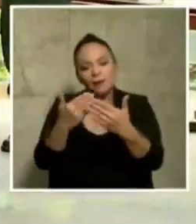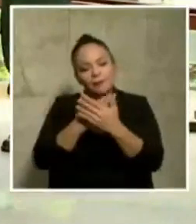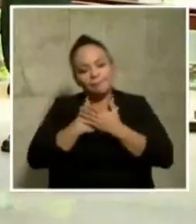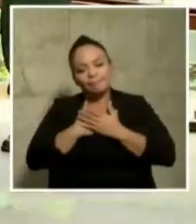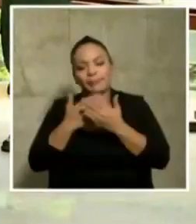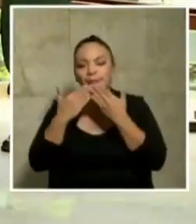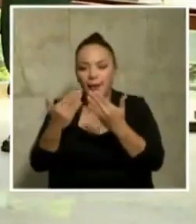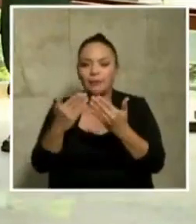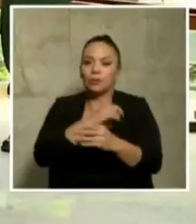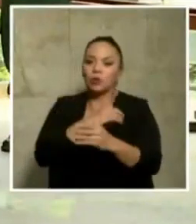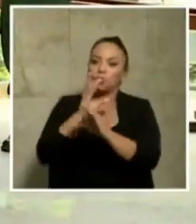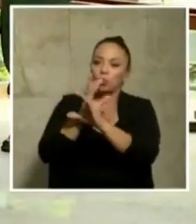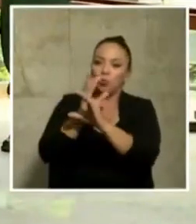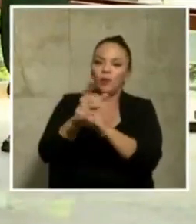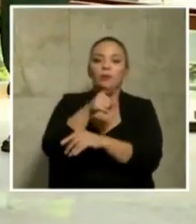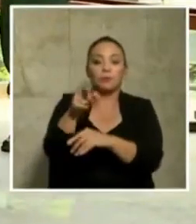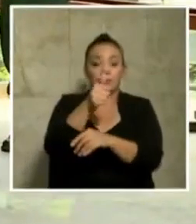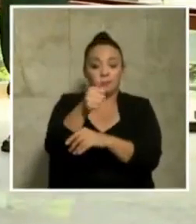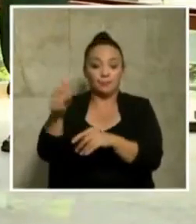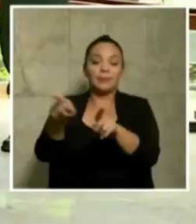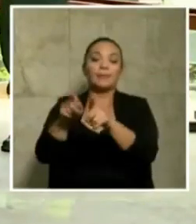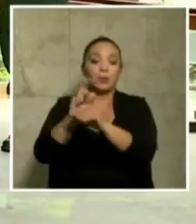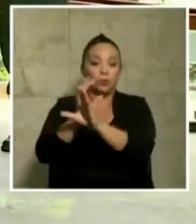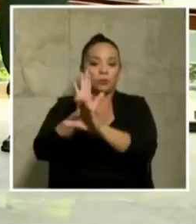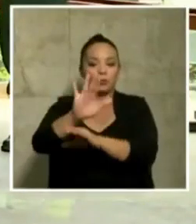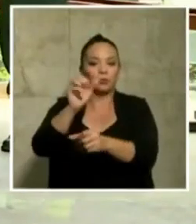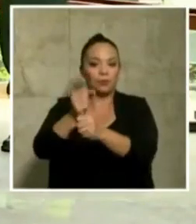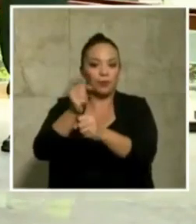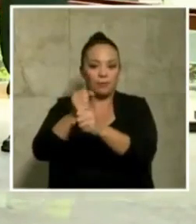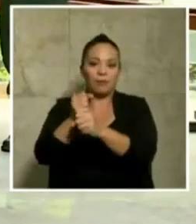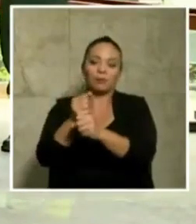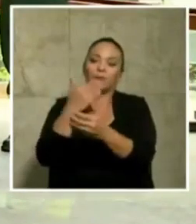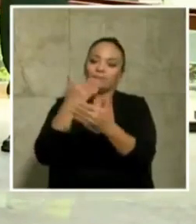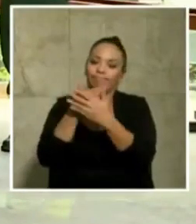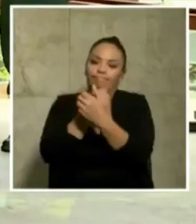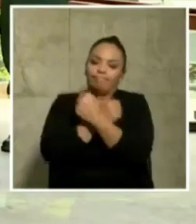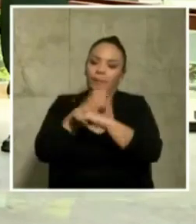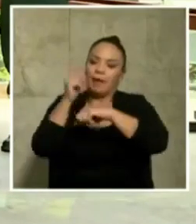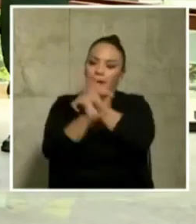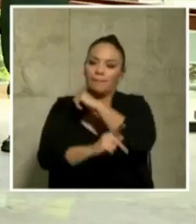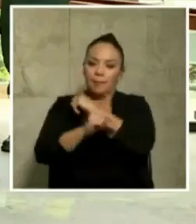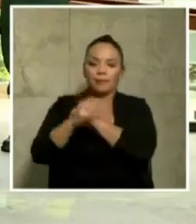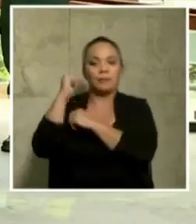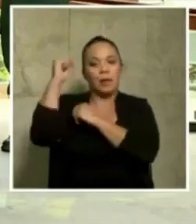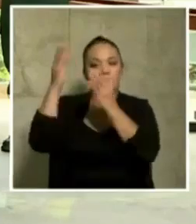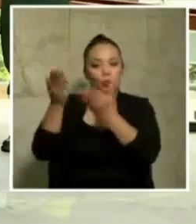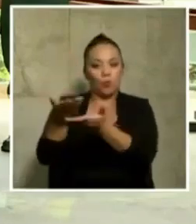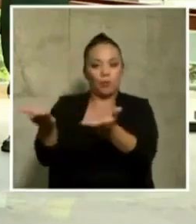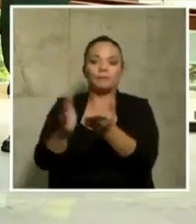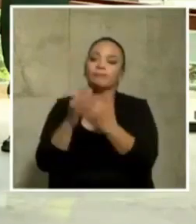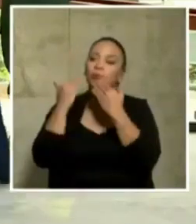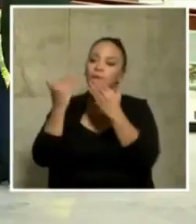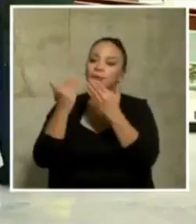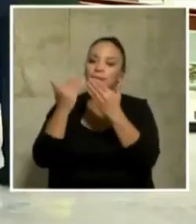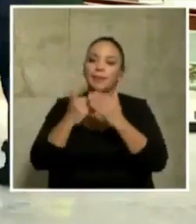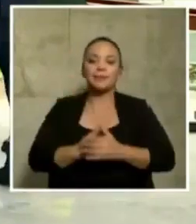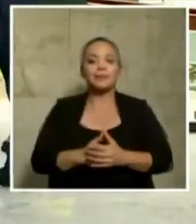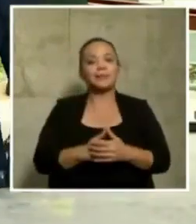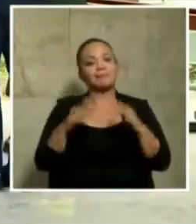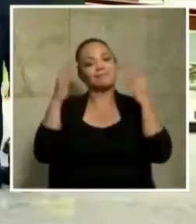y cuídense ustedes también en esa labor tan patriótica y tan heroica que hacen. Muchísimas gracias.